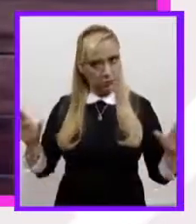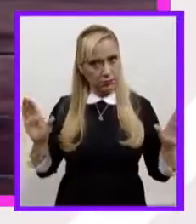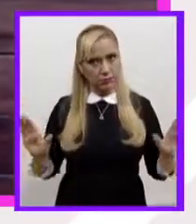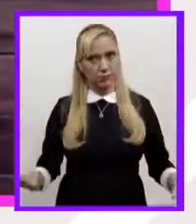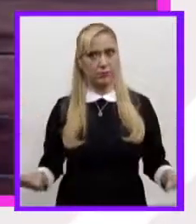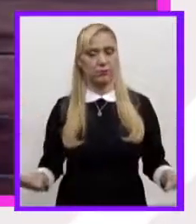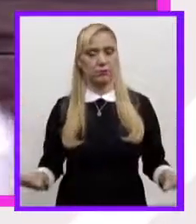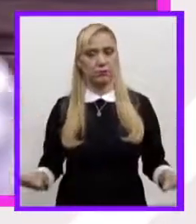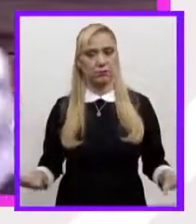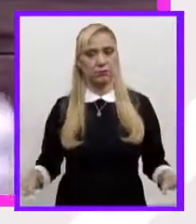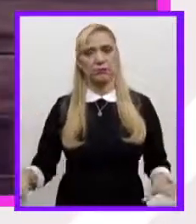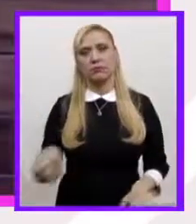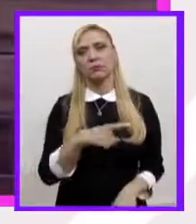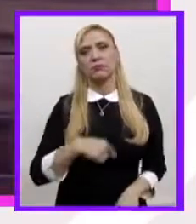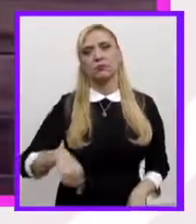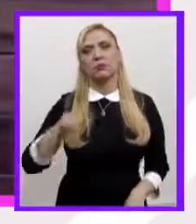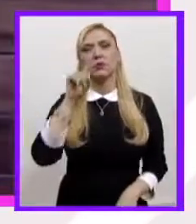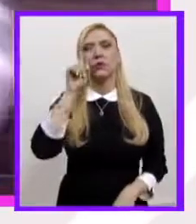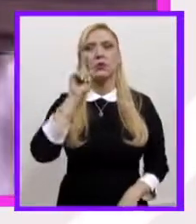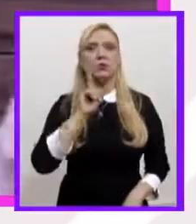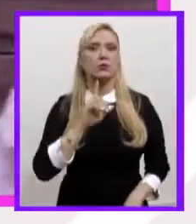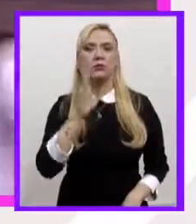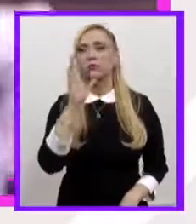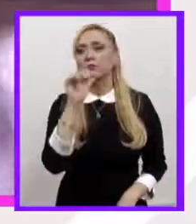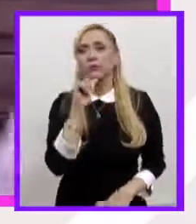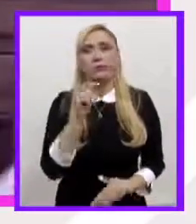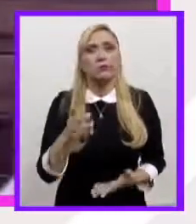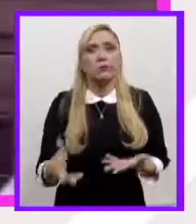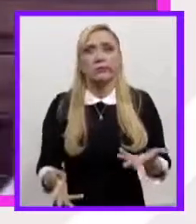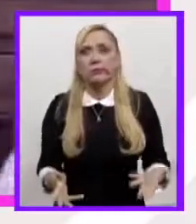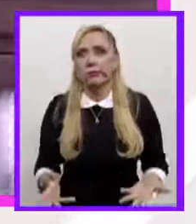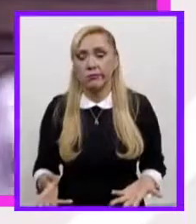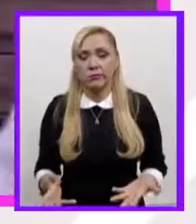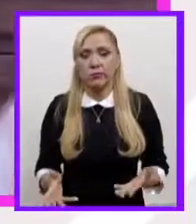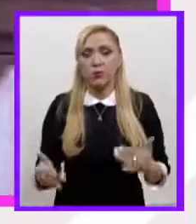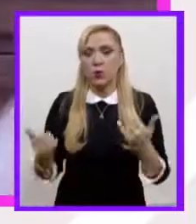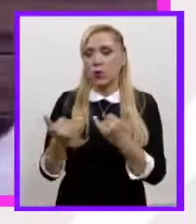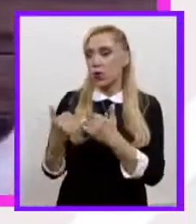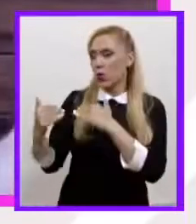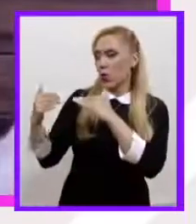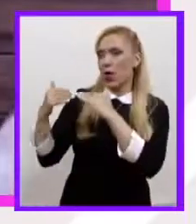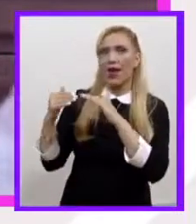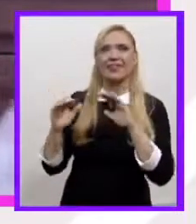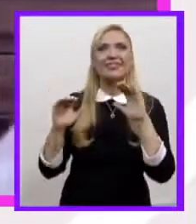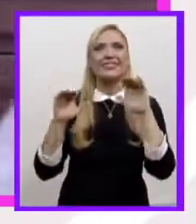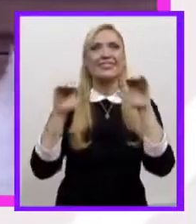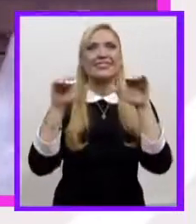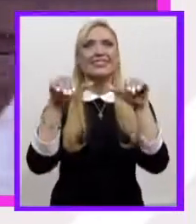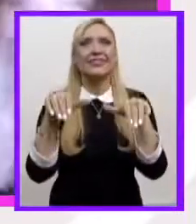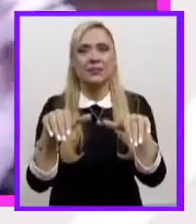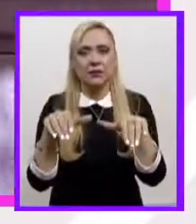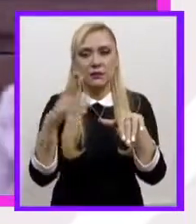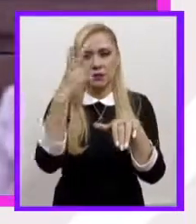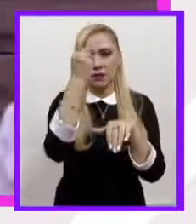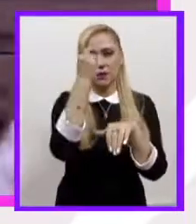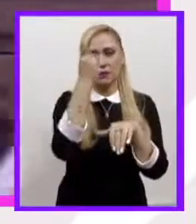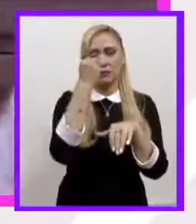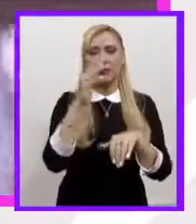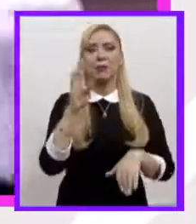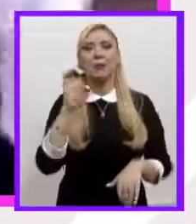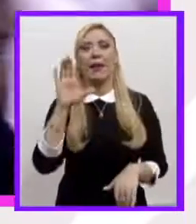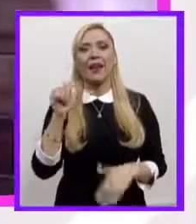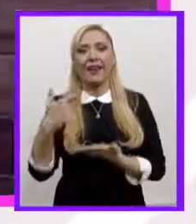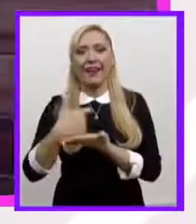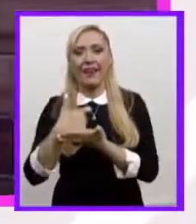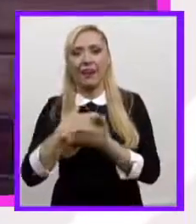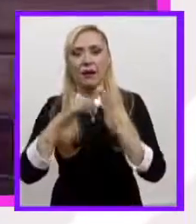una sociedad estratificada donde las mujeres no tienen acceso en la misma medida, ¿no? A puestos, ¿no? Y a becas y a